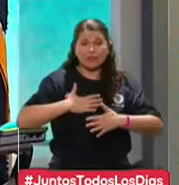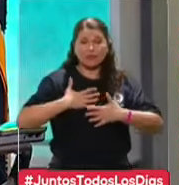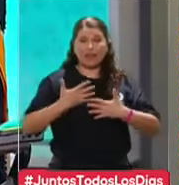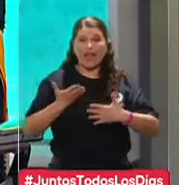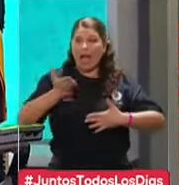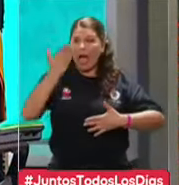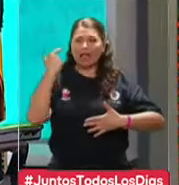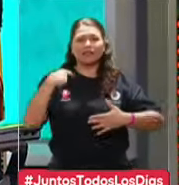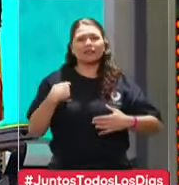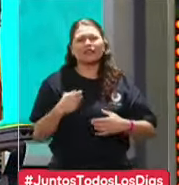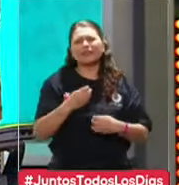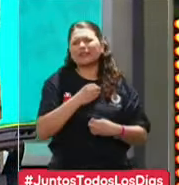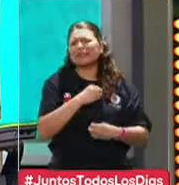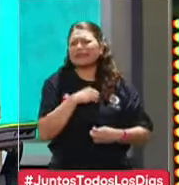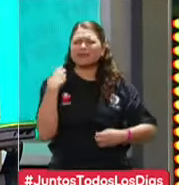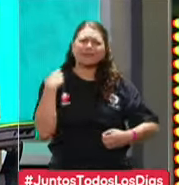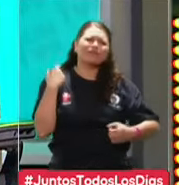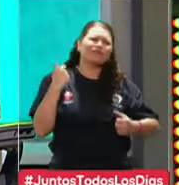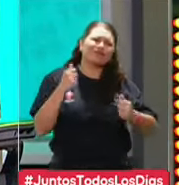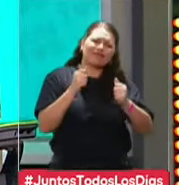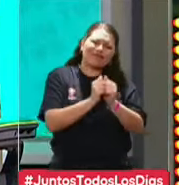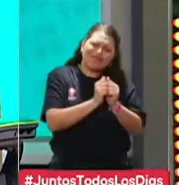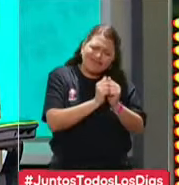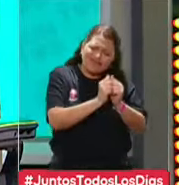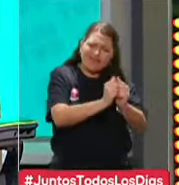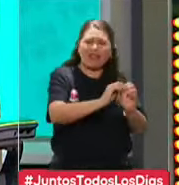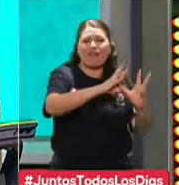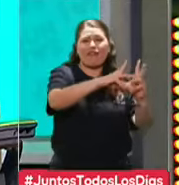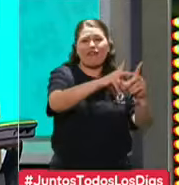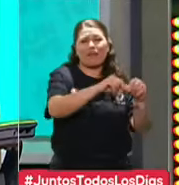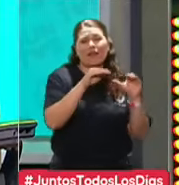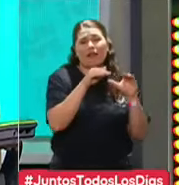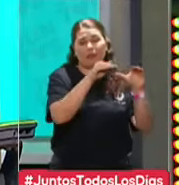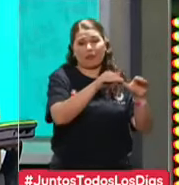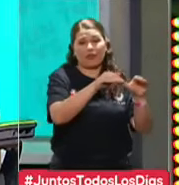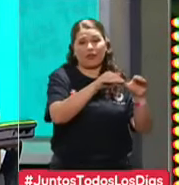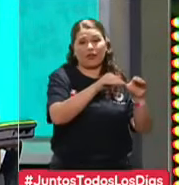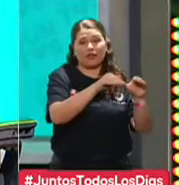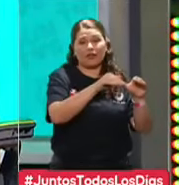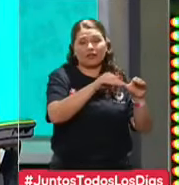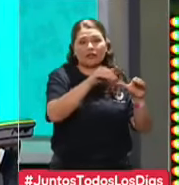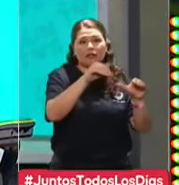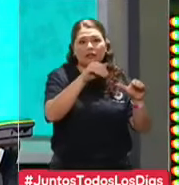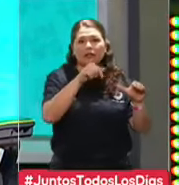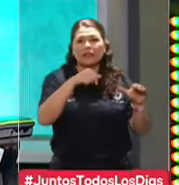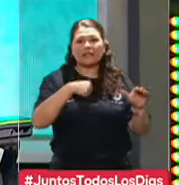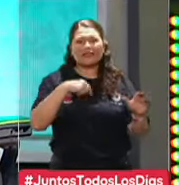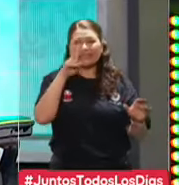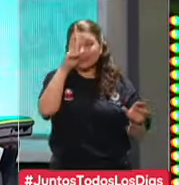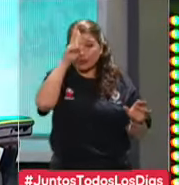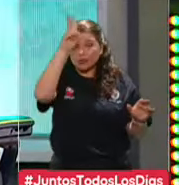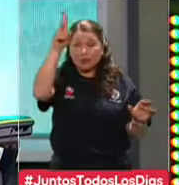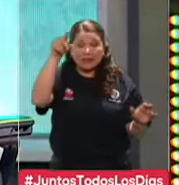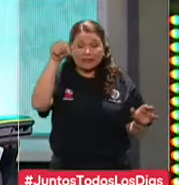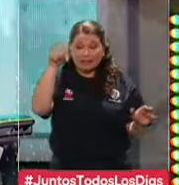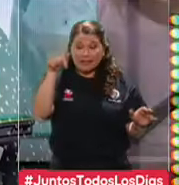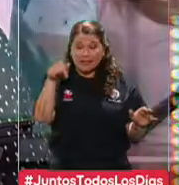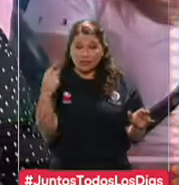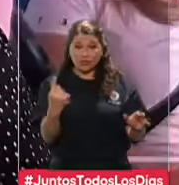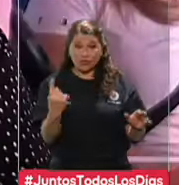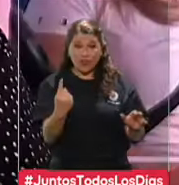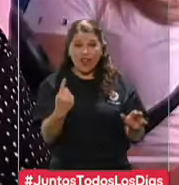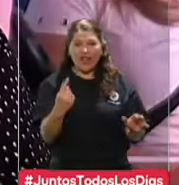que apoyarme cuando estaba en Coyhaique con mis papás. Y me costó acostumbrarme, pero